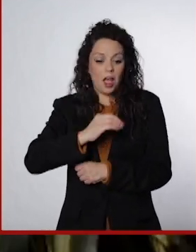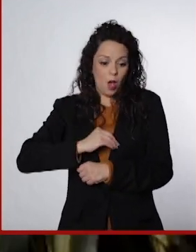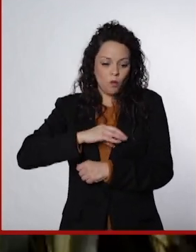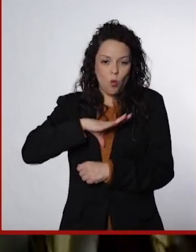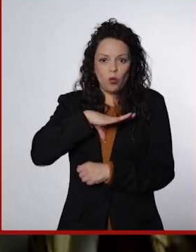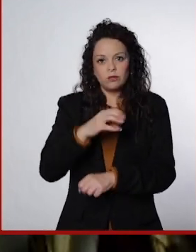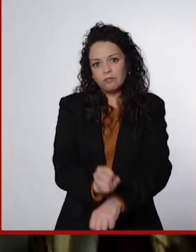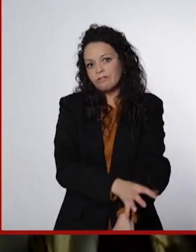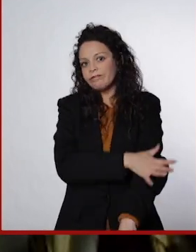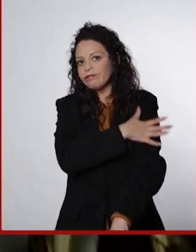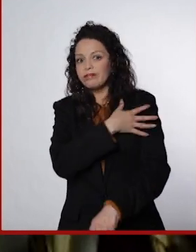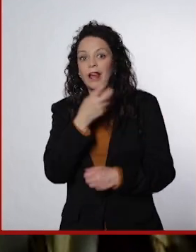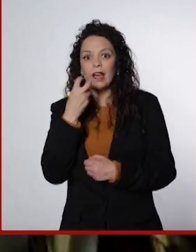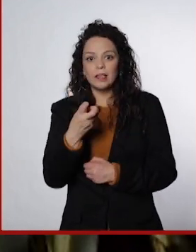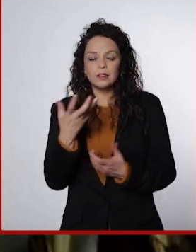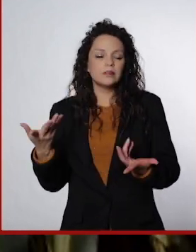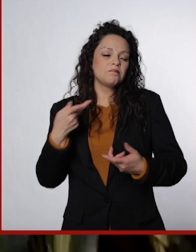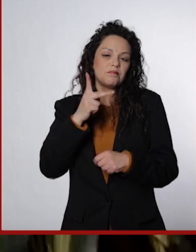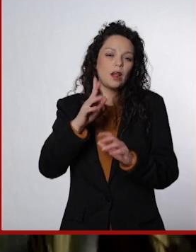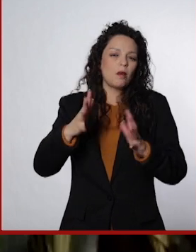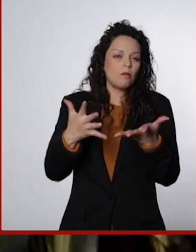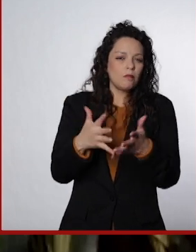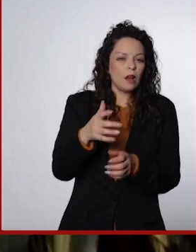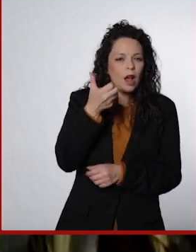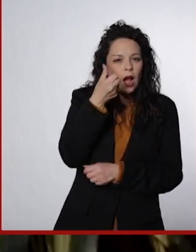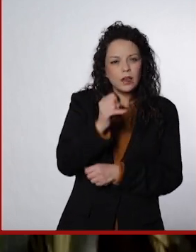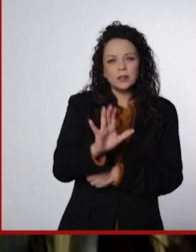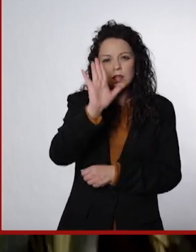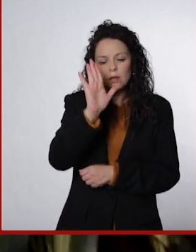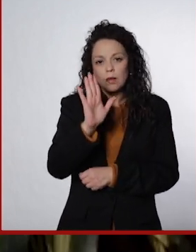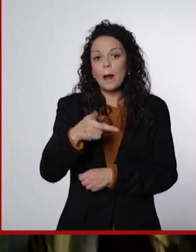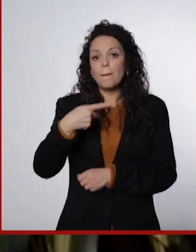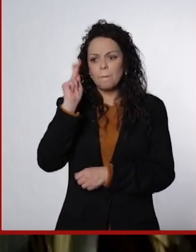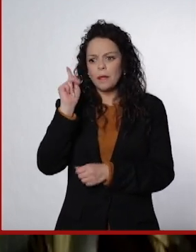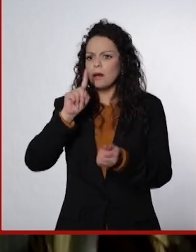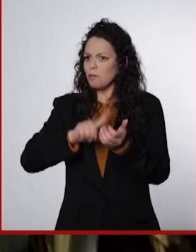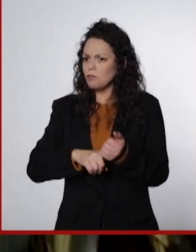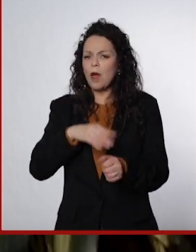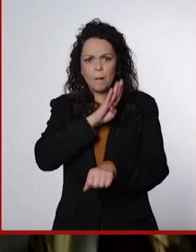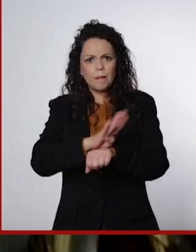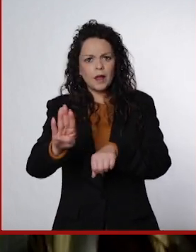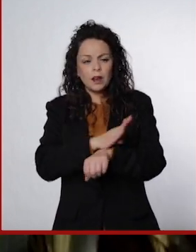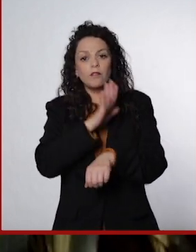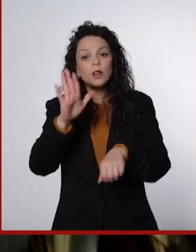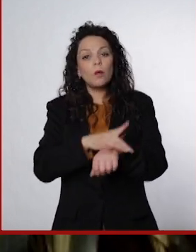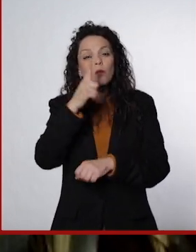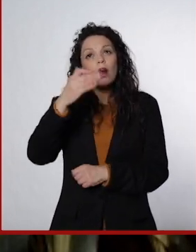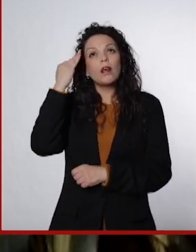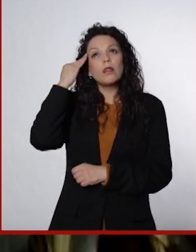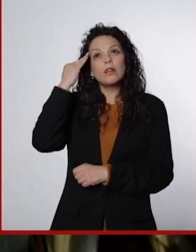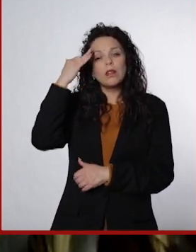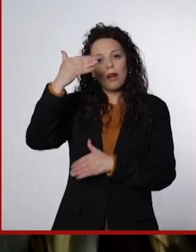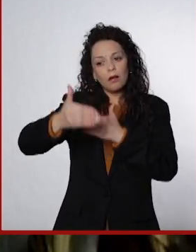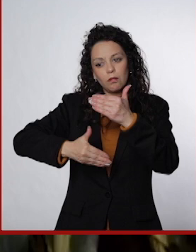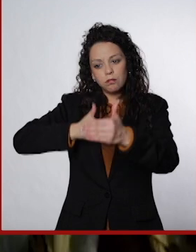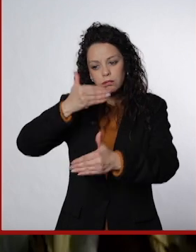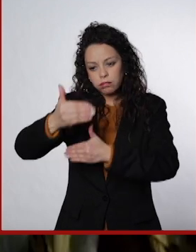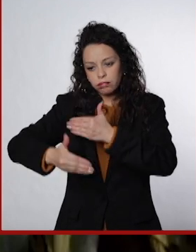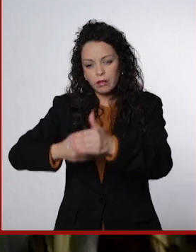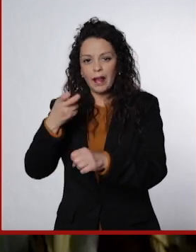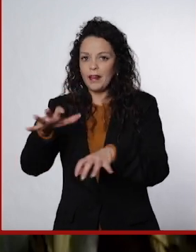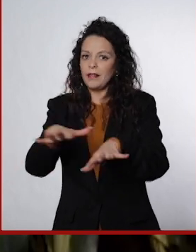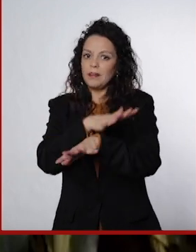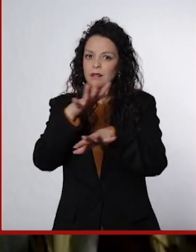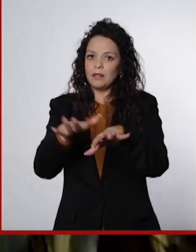sí es más o menos así, pero creo que eso es casi hasta una ventaja que perdemos conforme pasa el tiempo, porque justo con todas estas exigencias